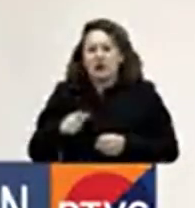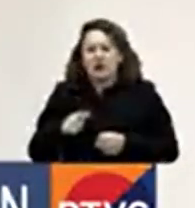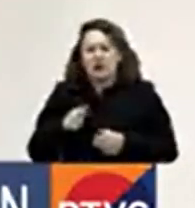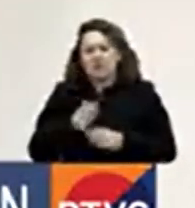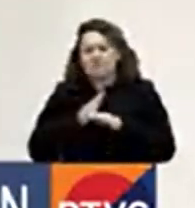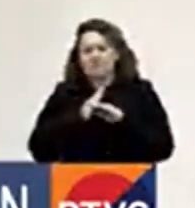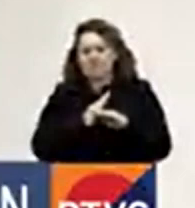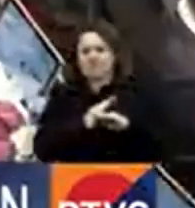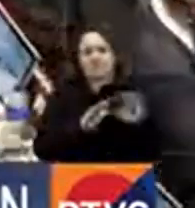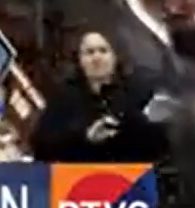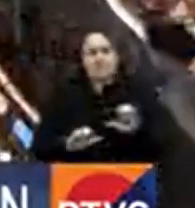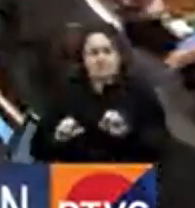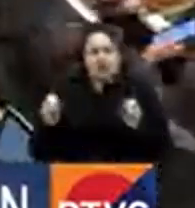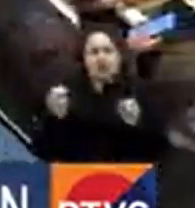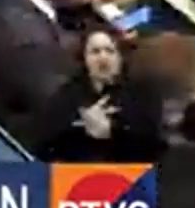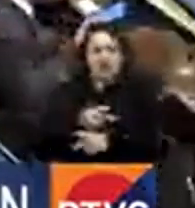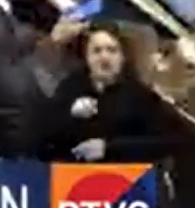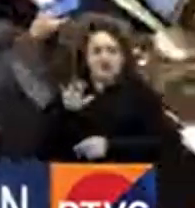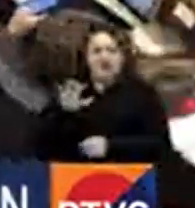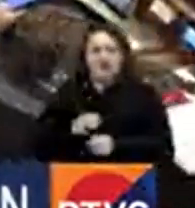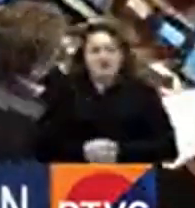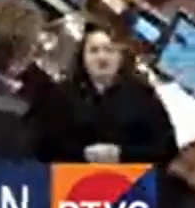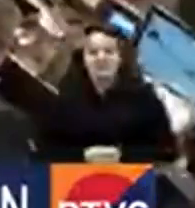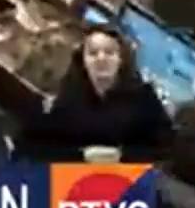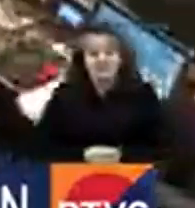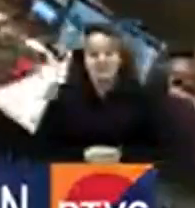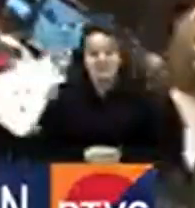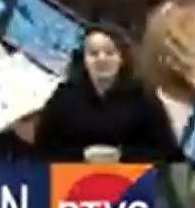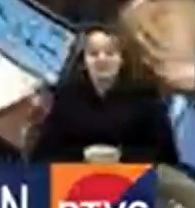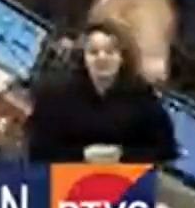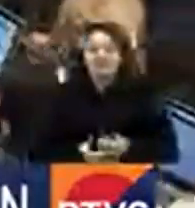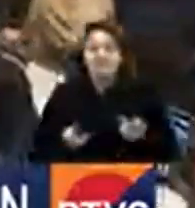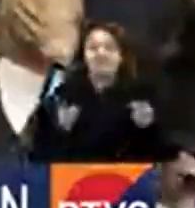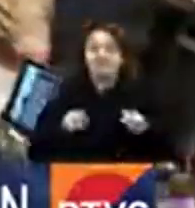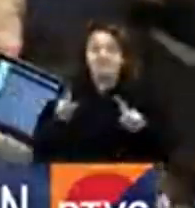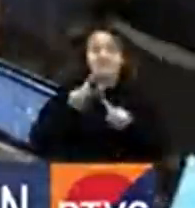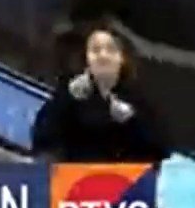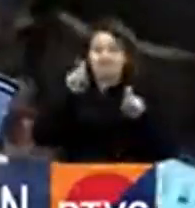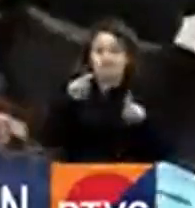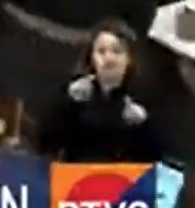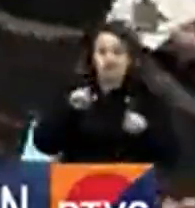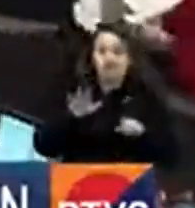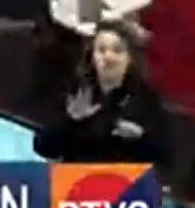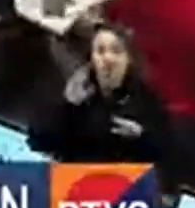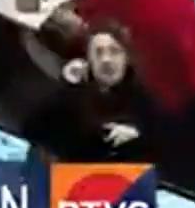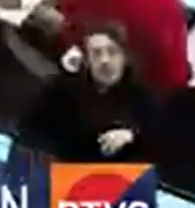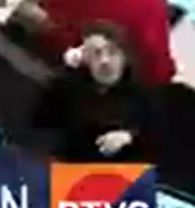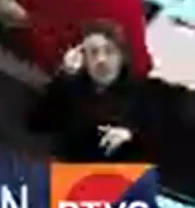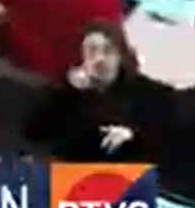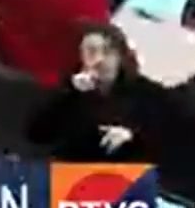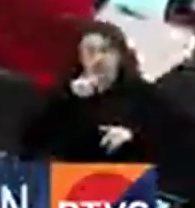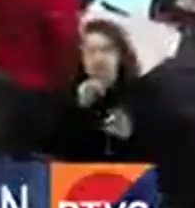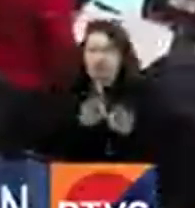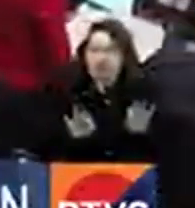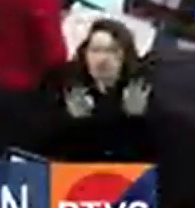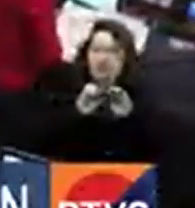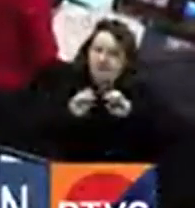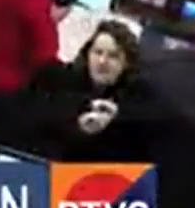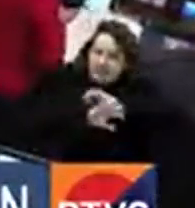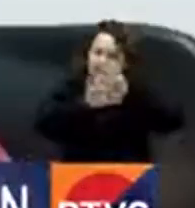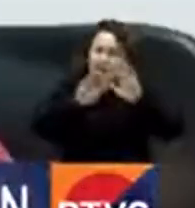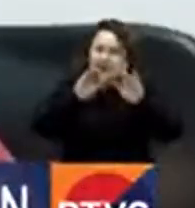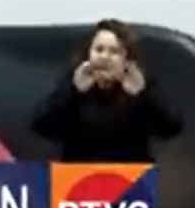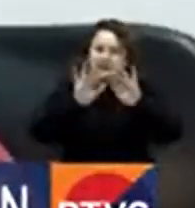hechos violentos en el país. La oposición también cuestionó el anuncio del gobierno y reiteró la importancia de la claridad y transparencia en la